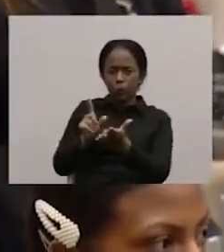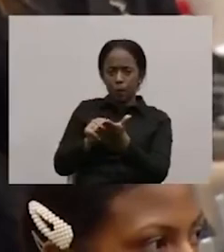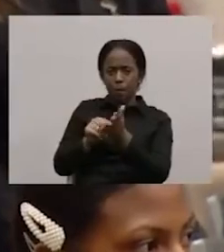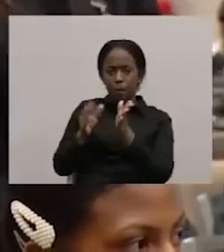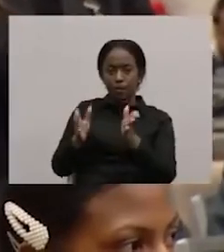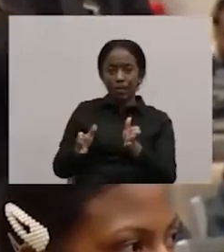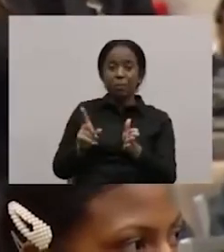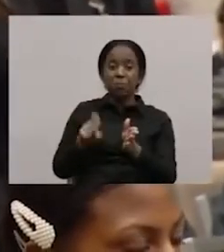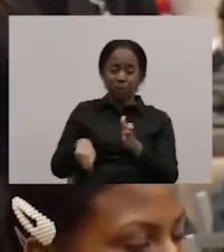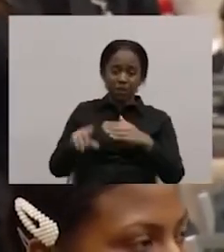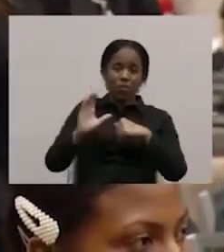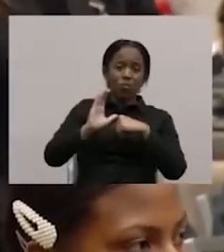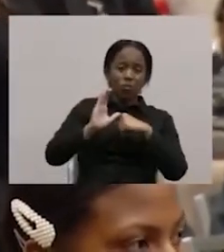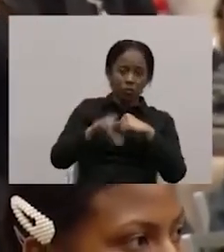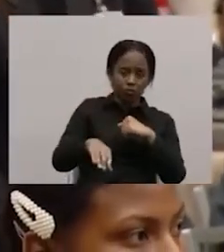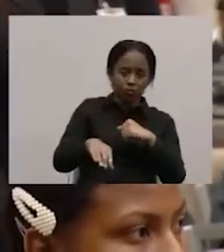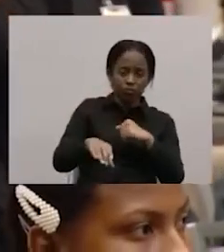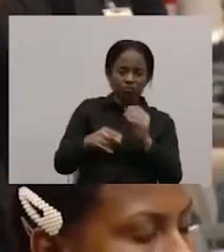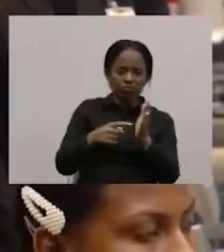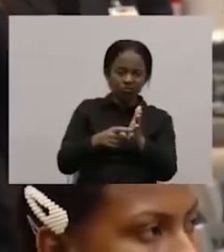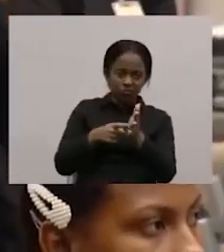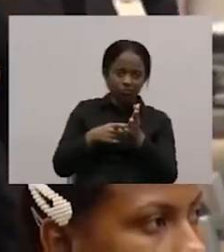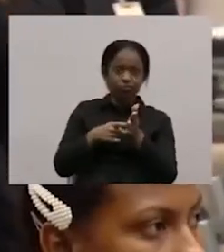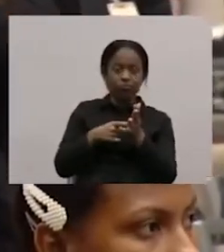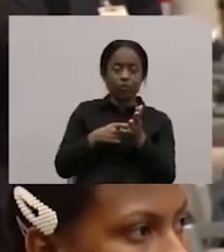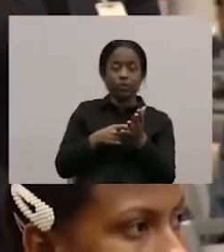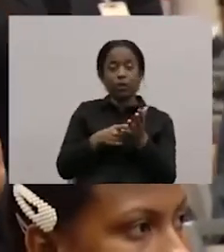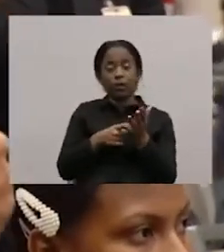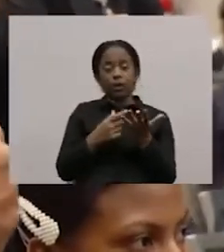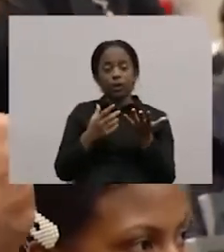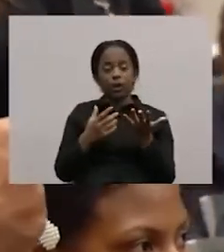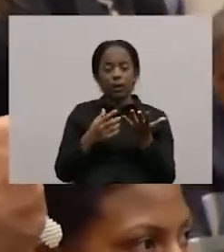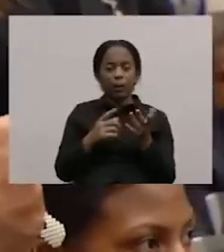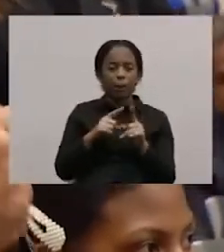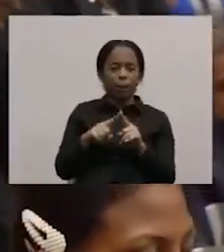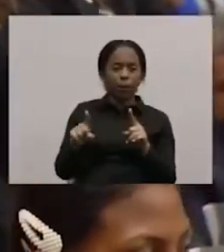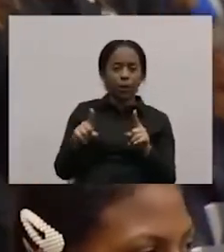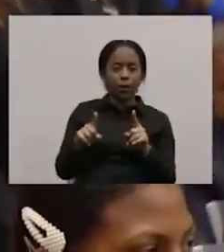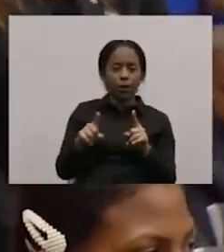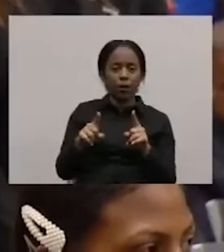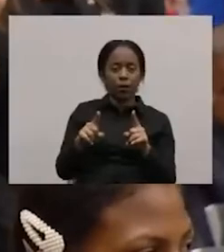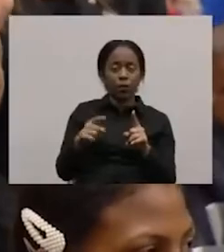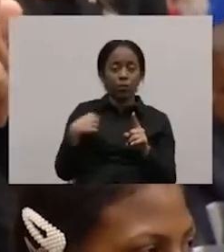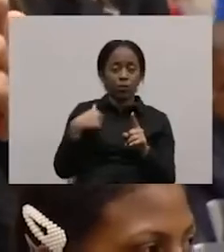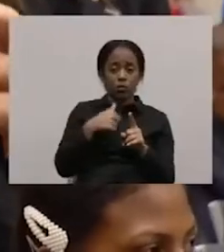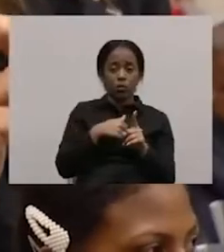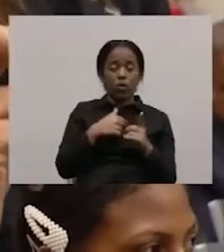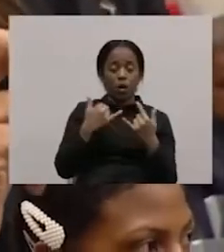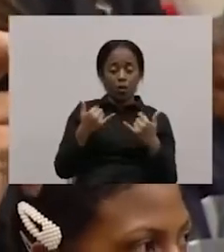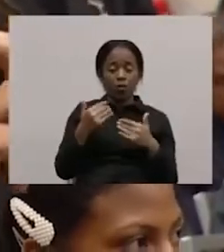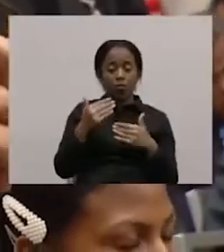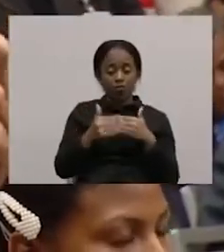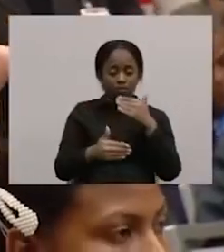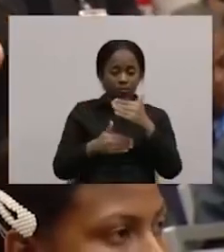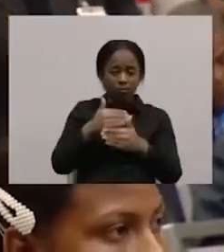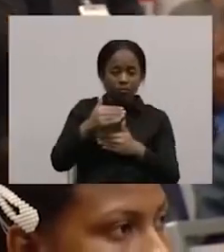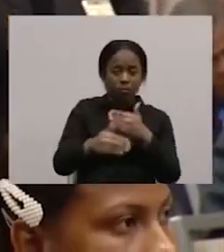hacer obligatorio. Sin embargo, dijimos desde el principio, estamos marchando hacia el